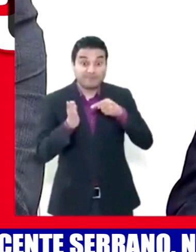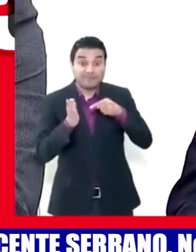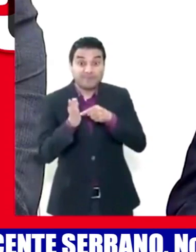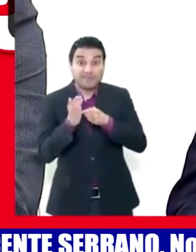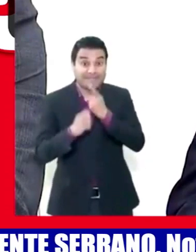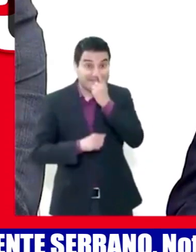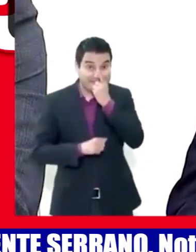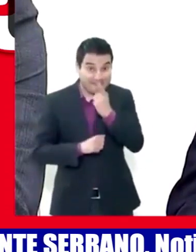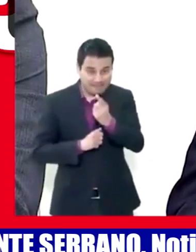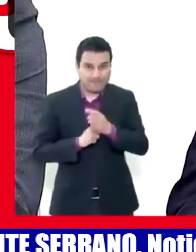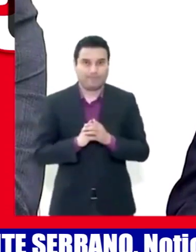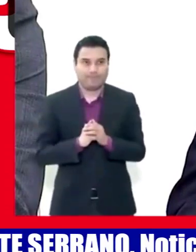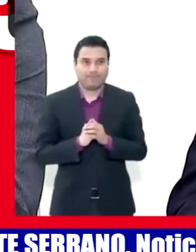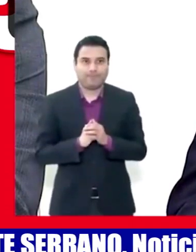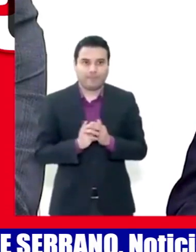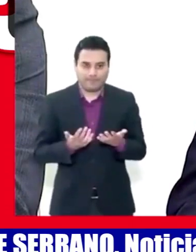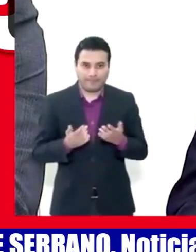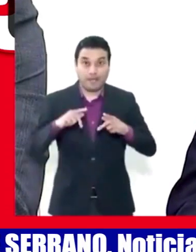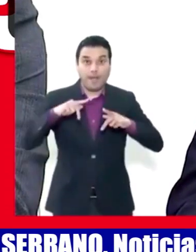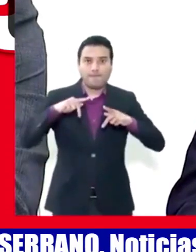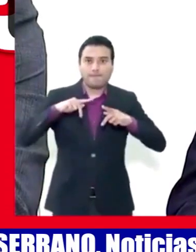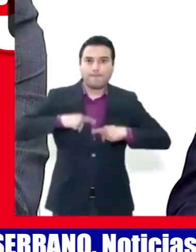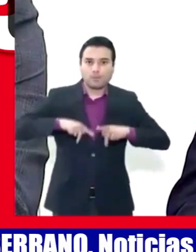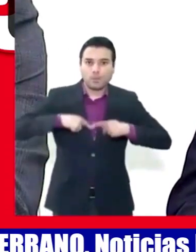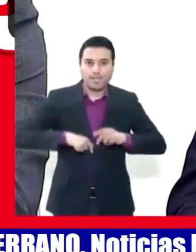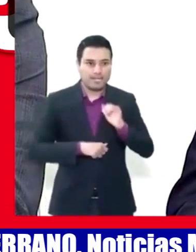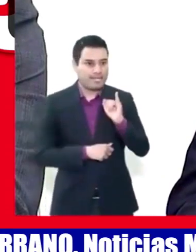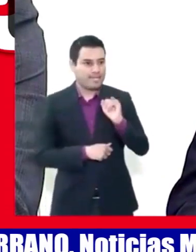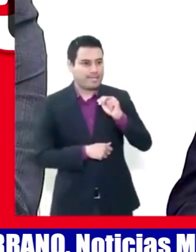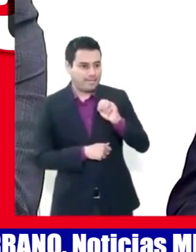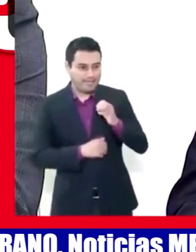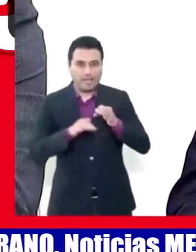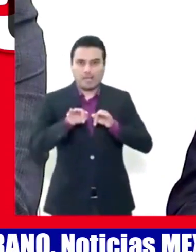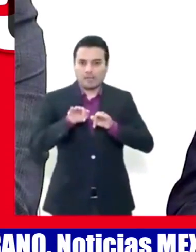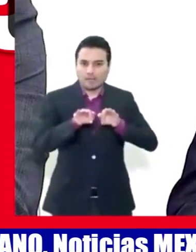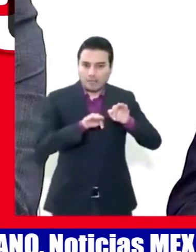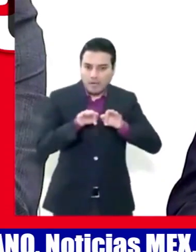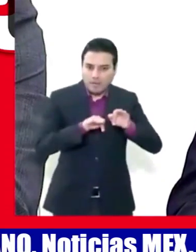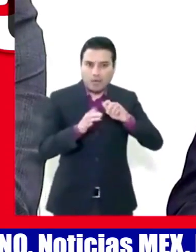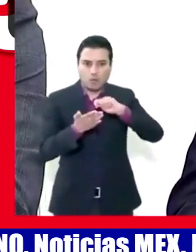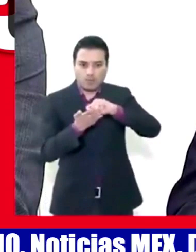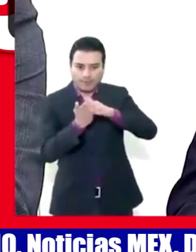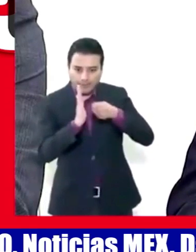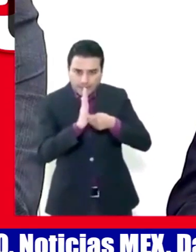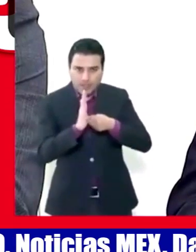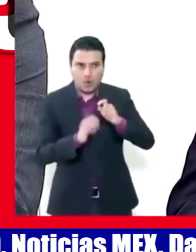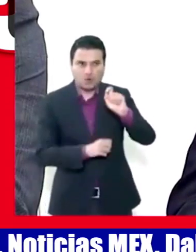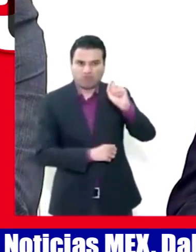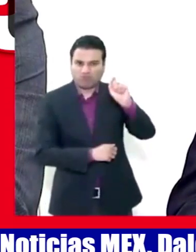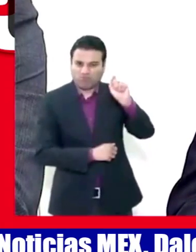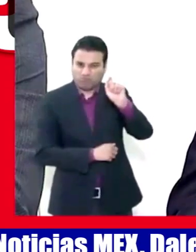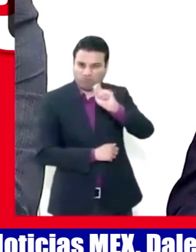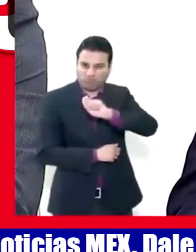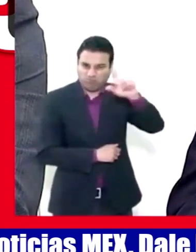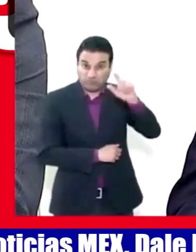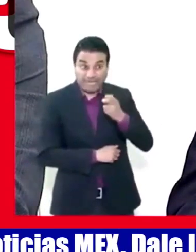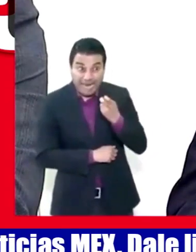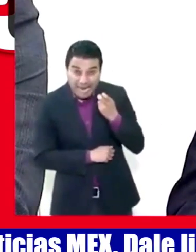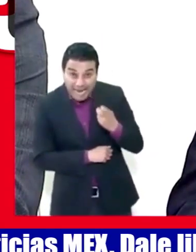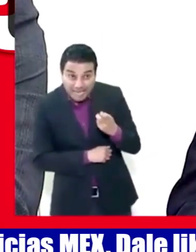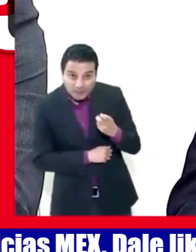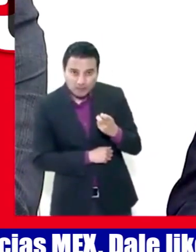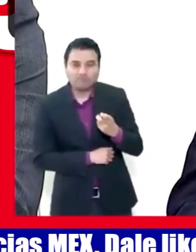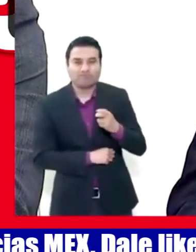profesionalismo certeza y calidad técnica que caracteriza hoy a la organización de los comicios ciertos